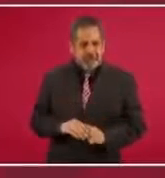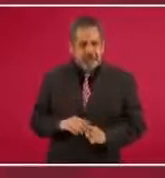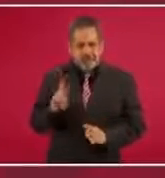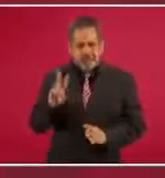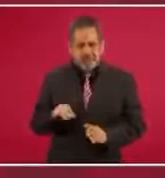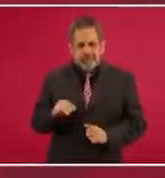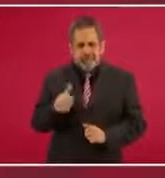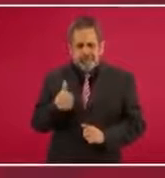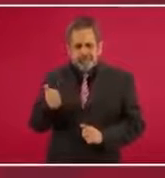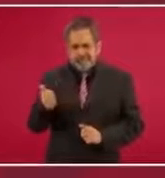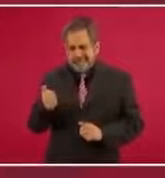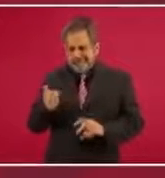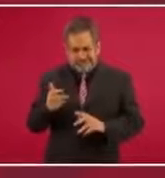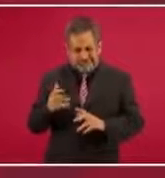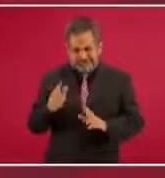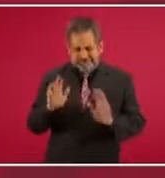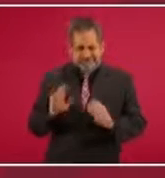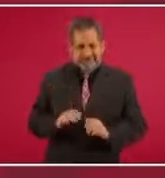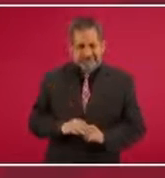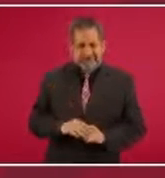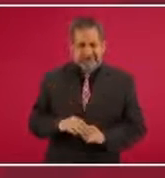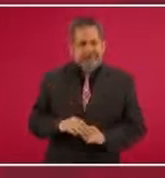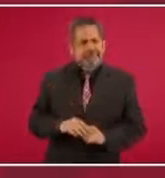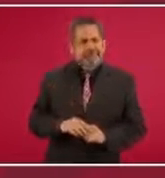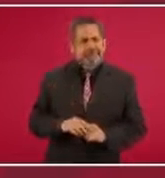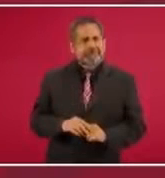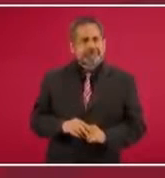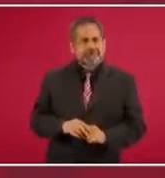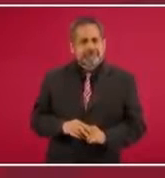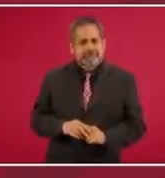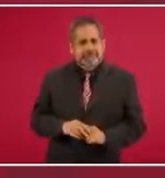600 milk